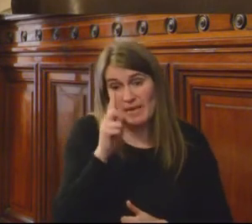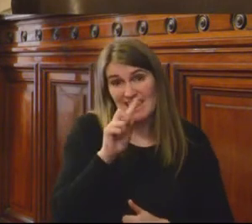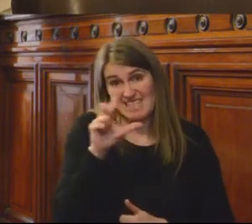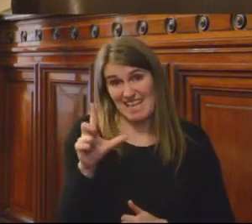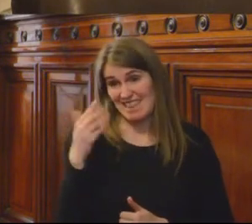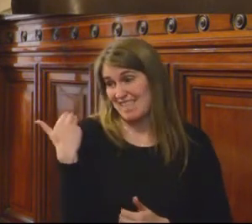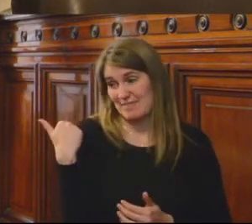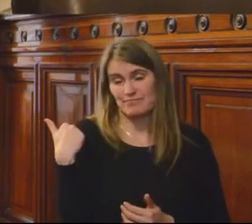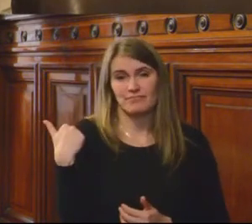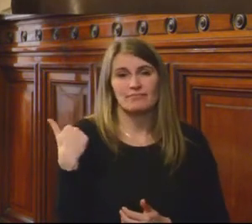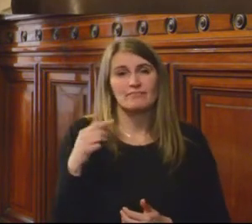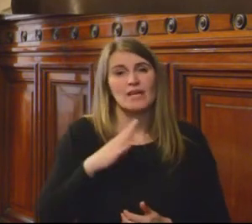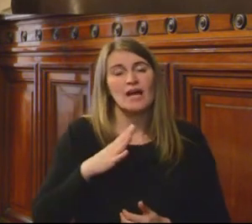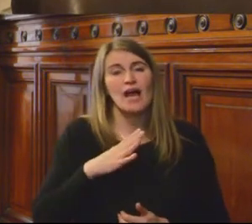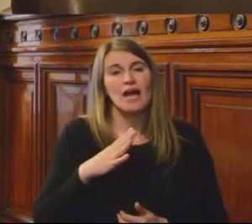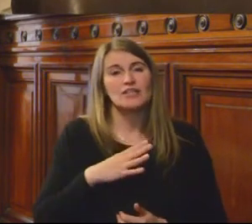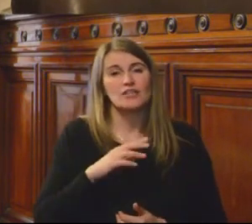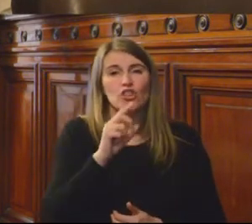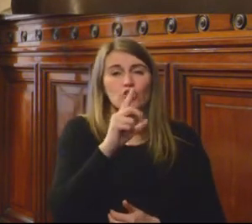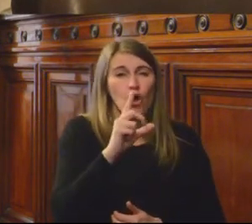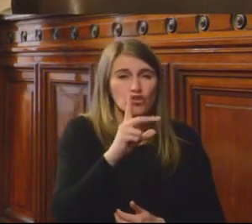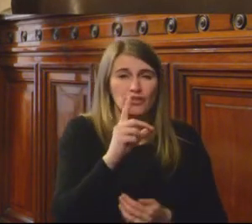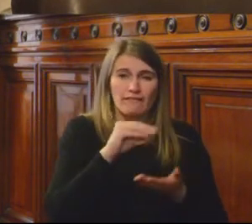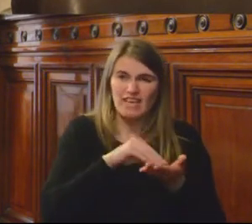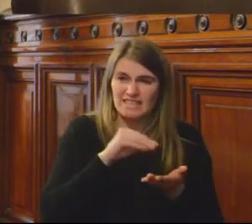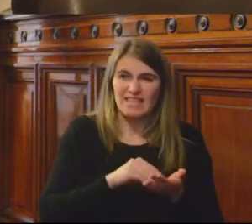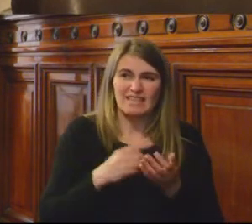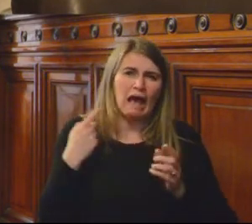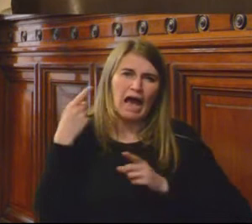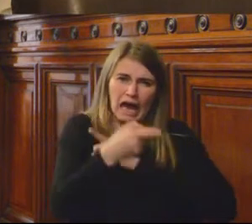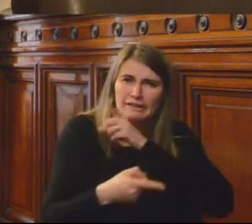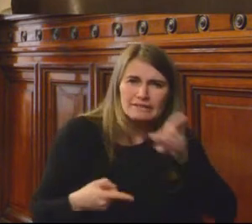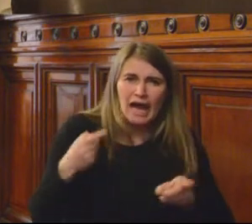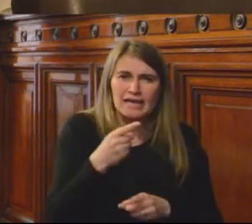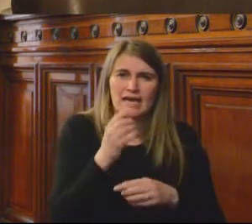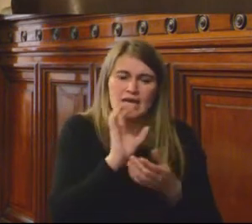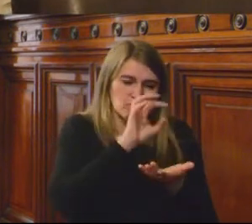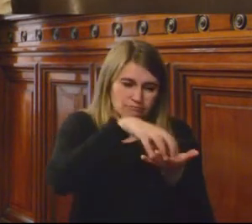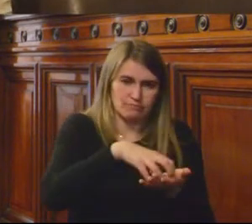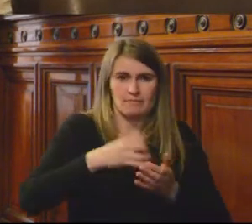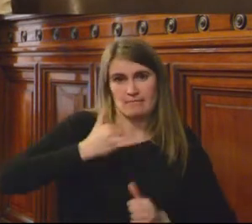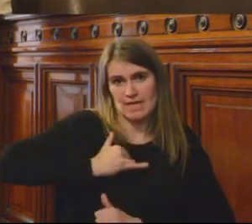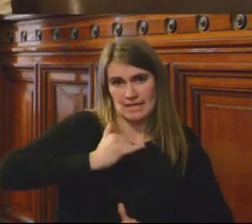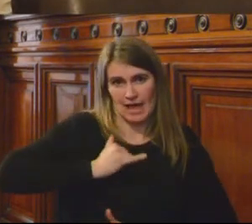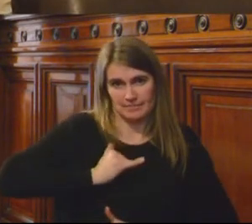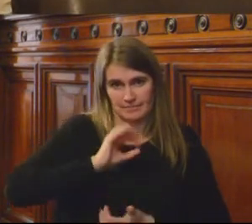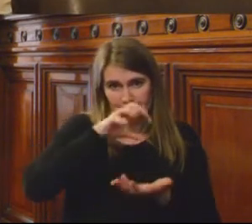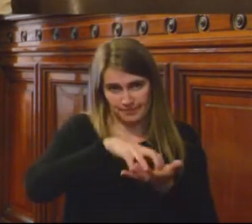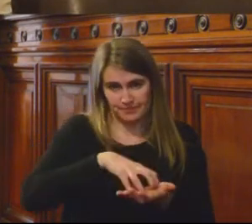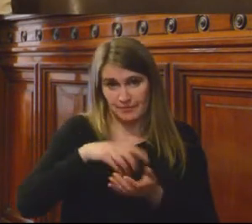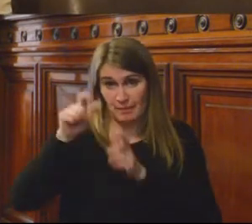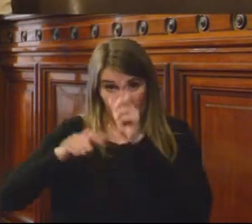incluyeron por lo menos 12 ocasiones de ataque a instalaciones militares, es decir, personas